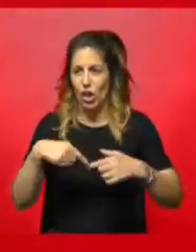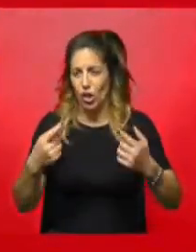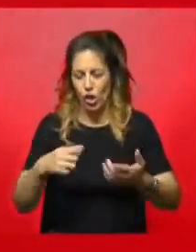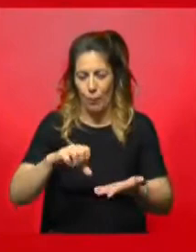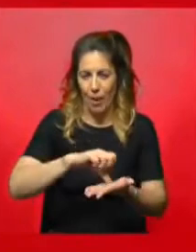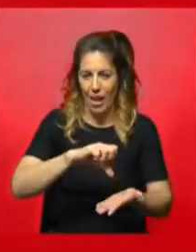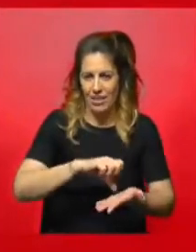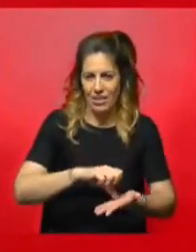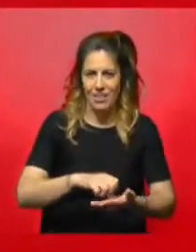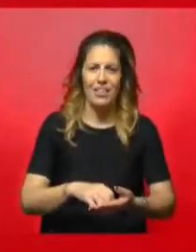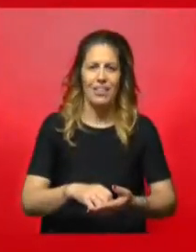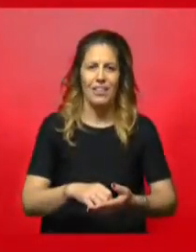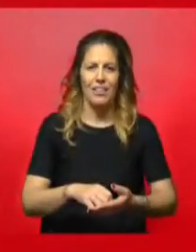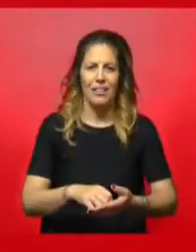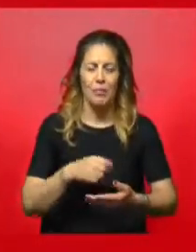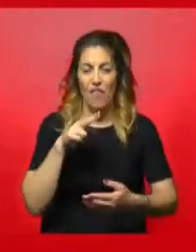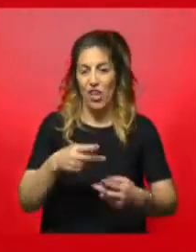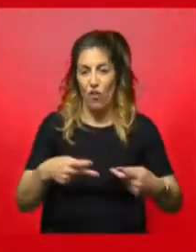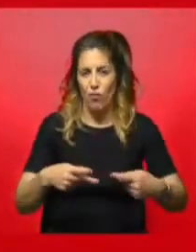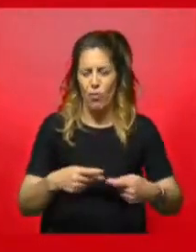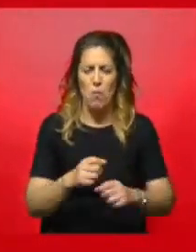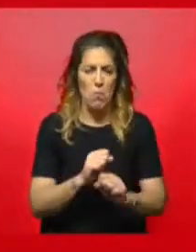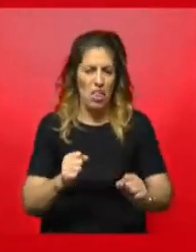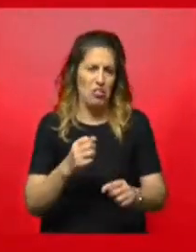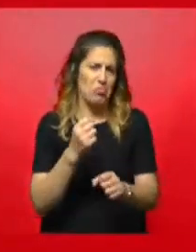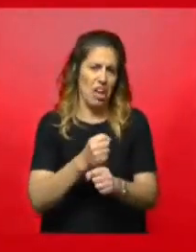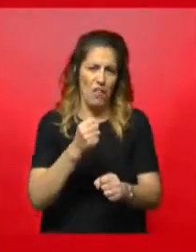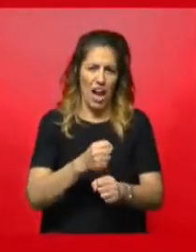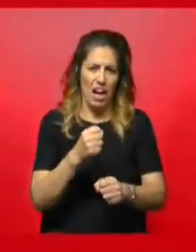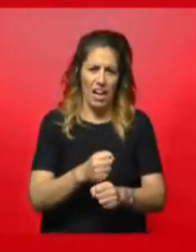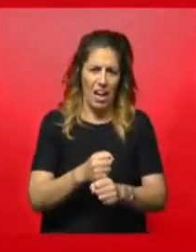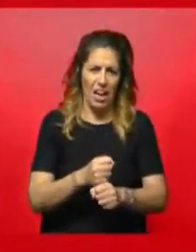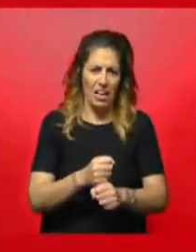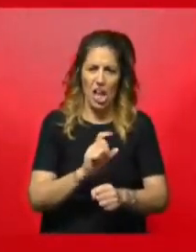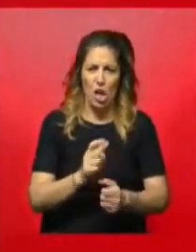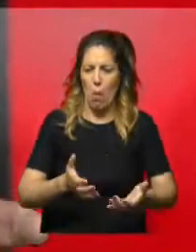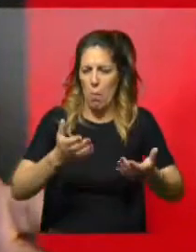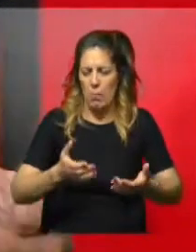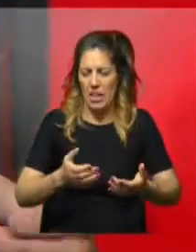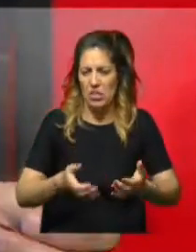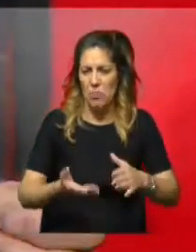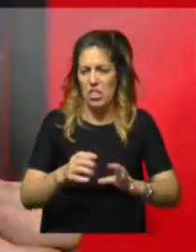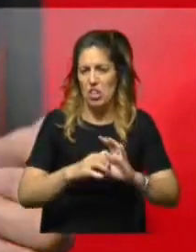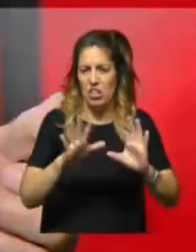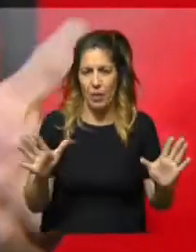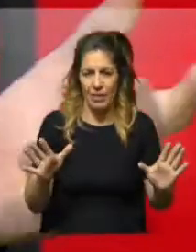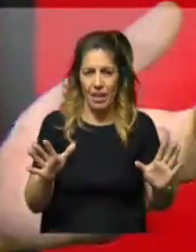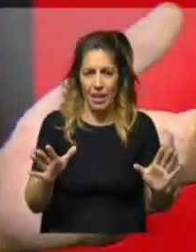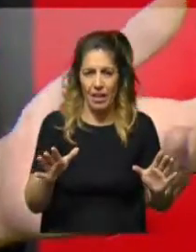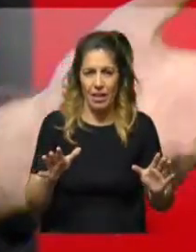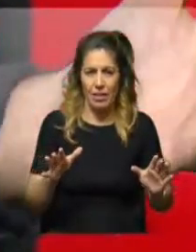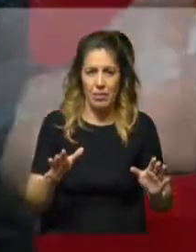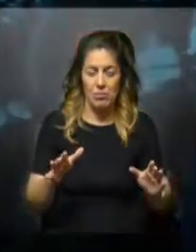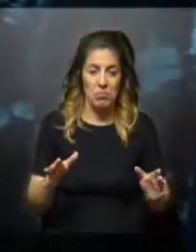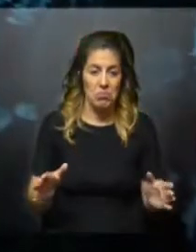este y y podés trabajar con eso sin peso sin nada y con la mayor libertad del mundo y de